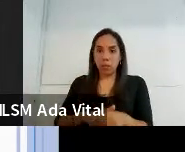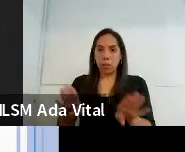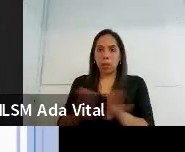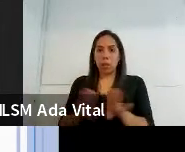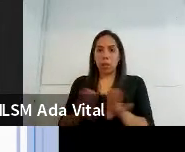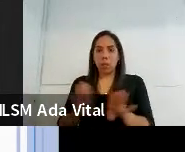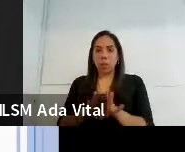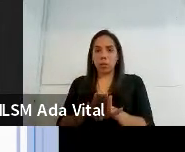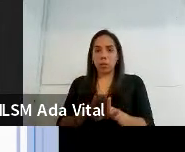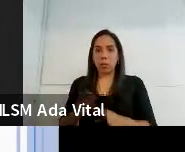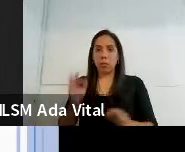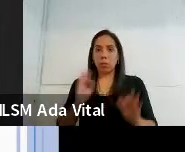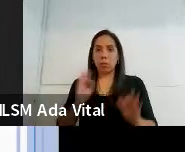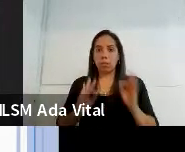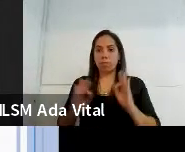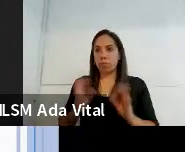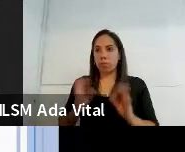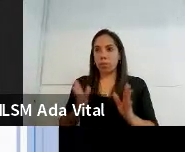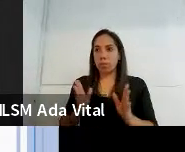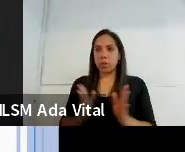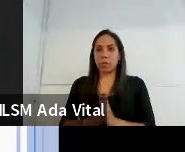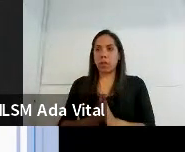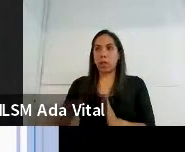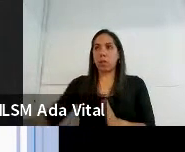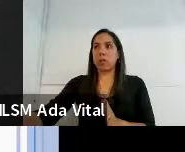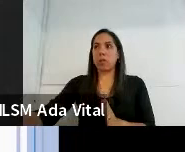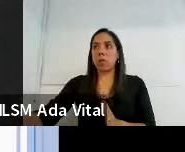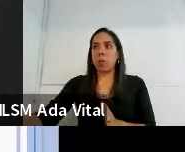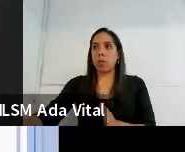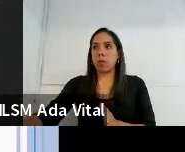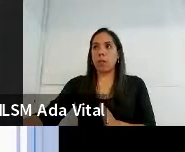emocional, ¿sí? Vamos a hablar de los objetivos